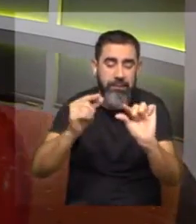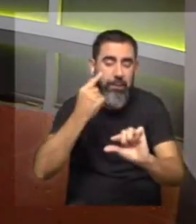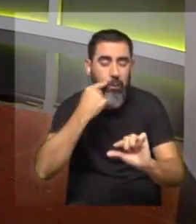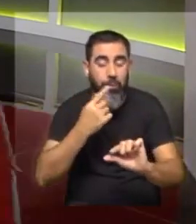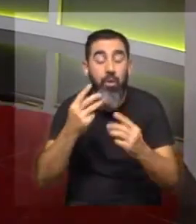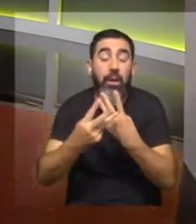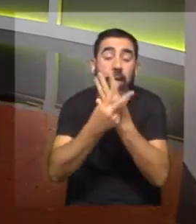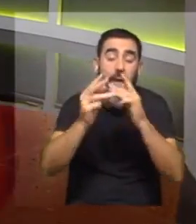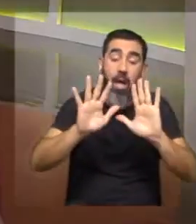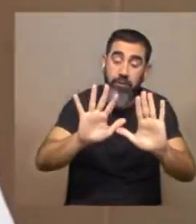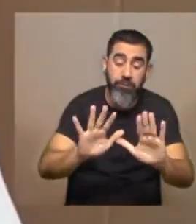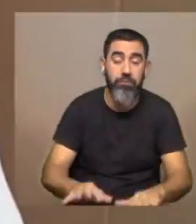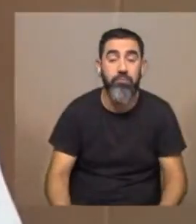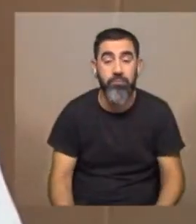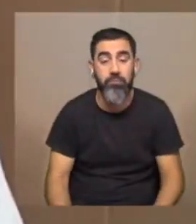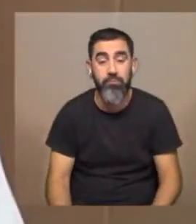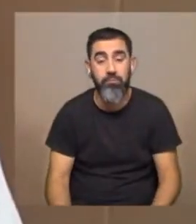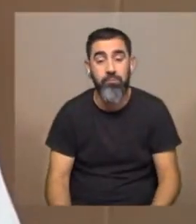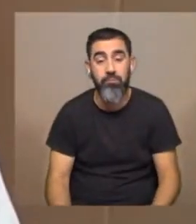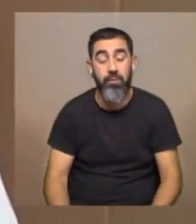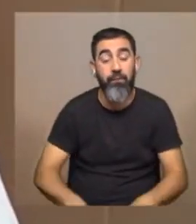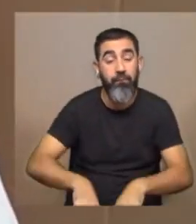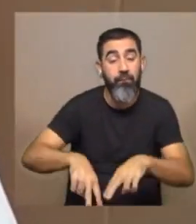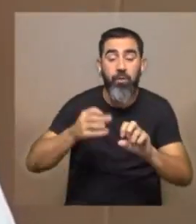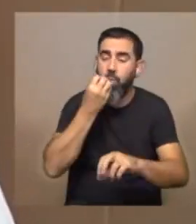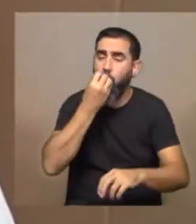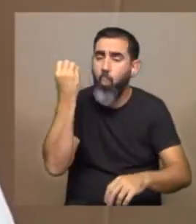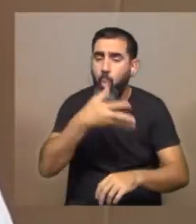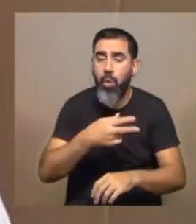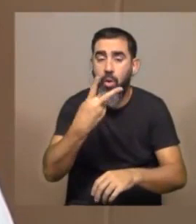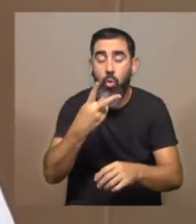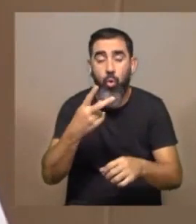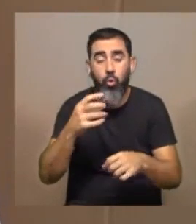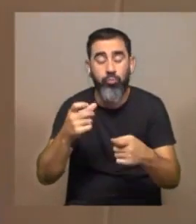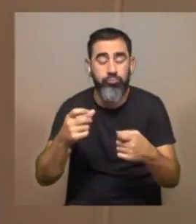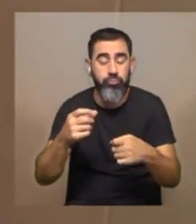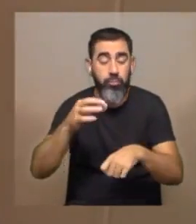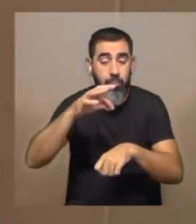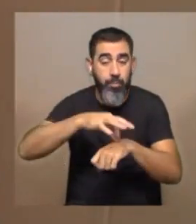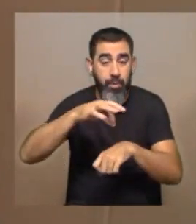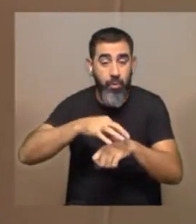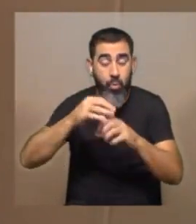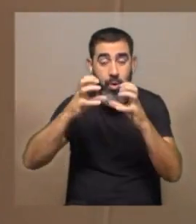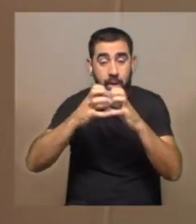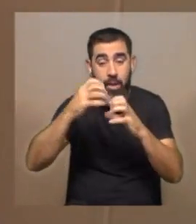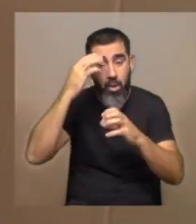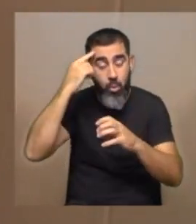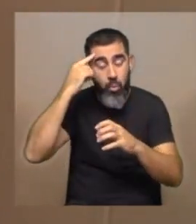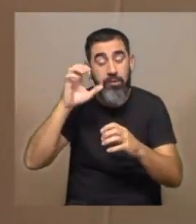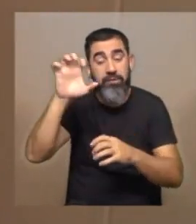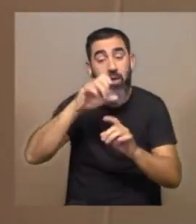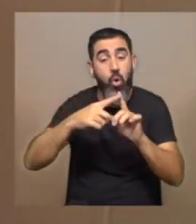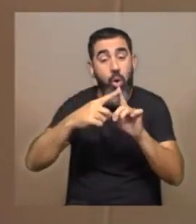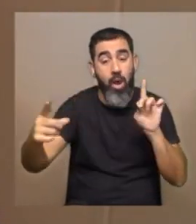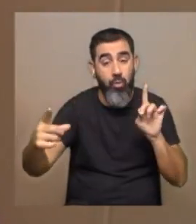pero en términos generales es así. En una investigación muy buena que realizaron dos colegas neurólogos en Cerro Largo,